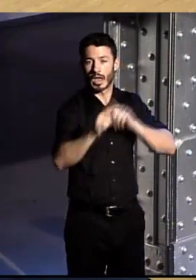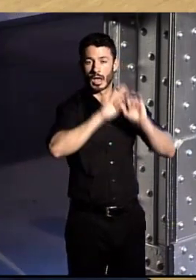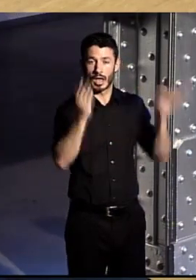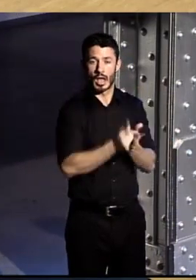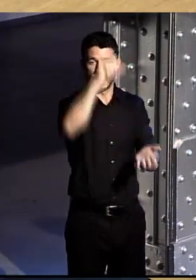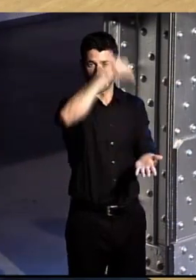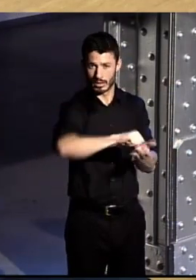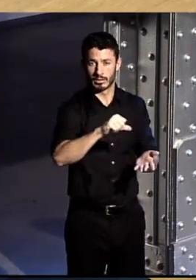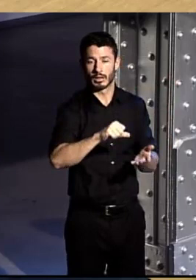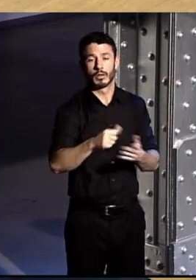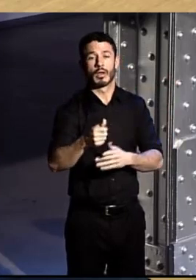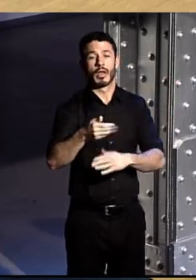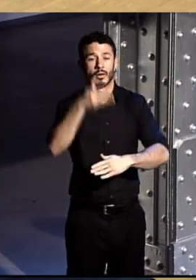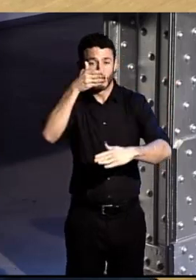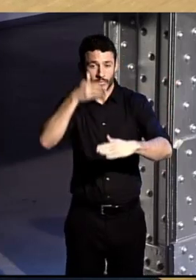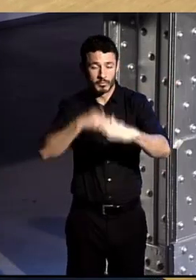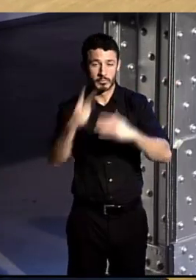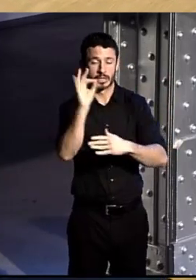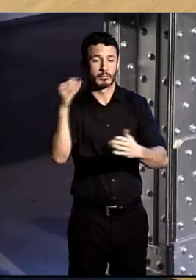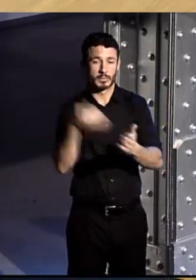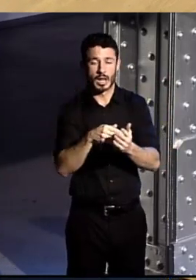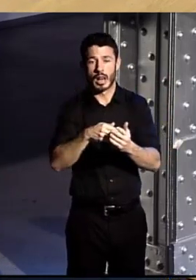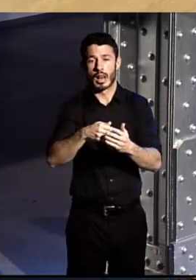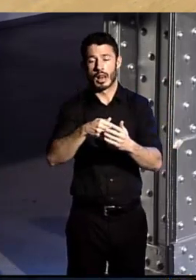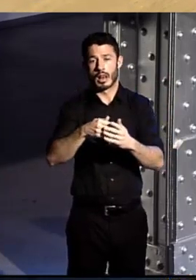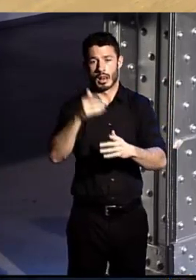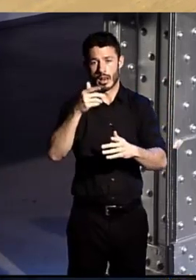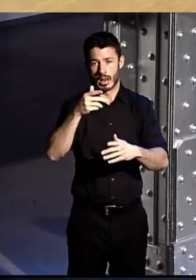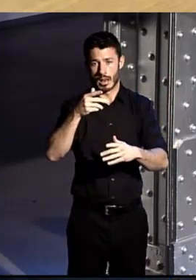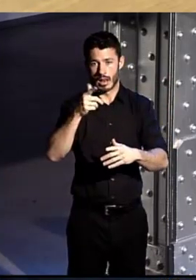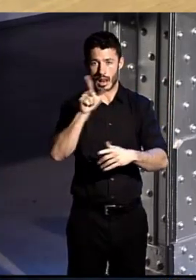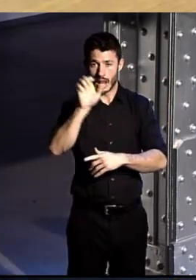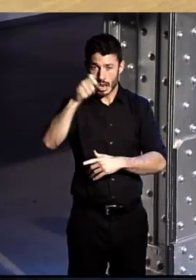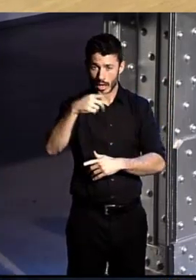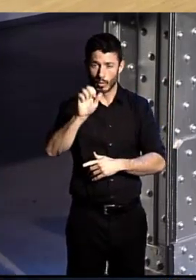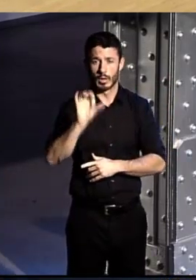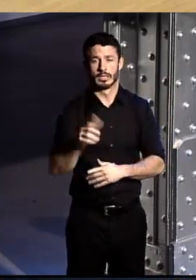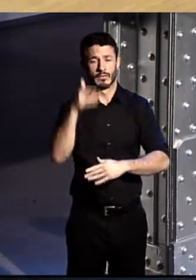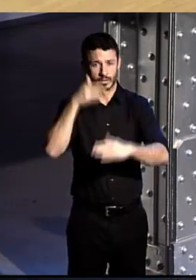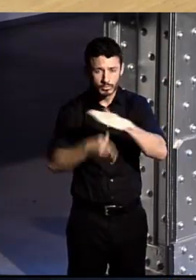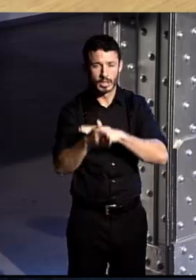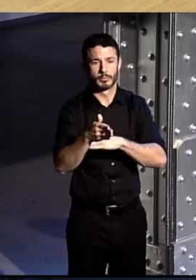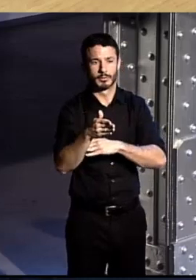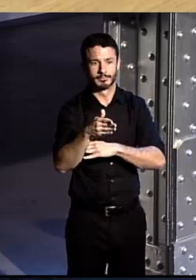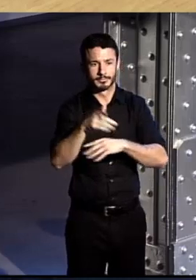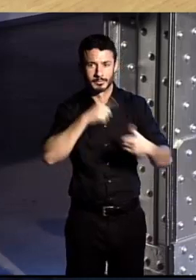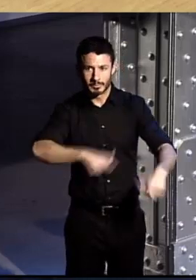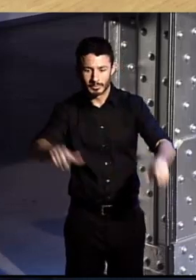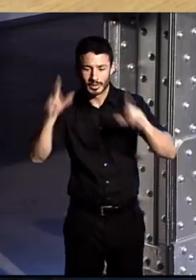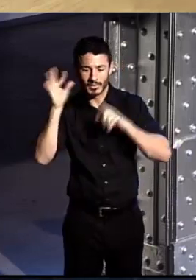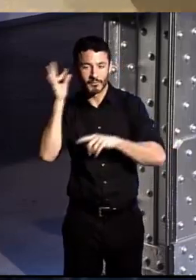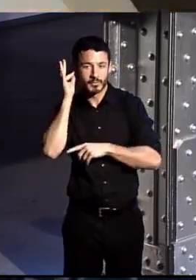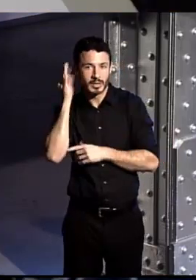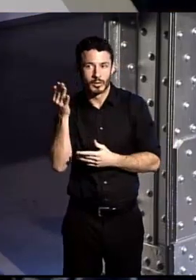Tierra, 20.000 leguas de viaje submarino, y recordaba sobre todo los personajes masculinos y no recordaba los personajes femeninos. Entonces, en